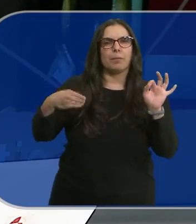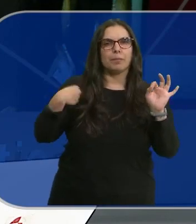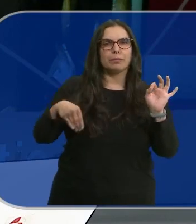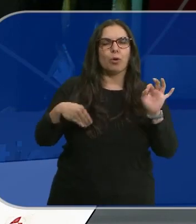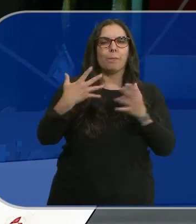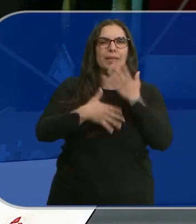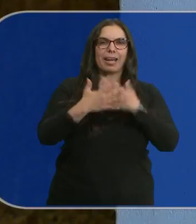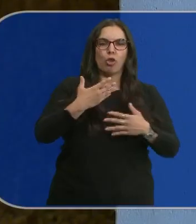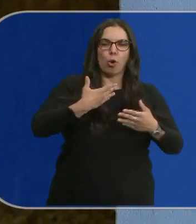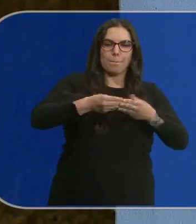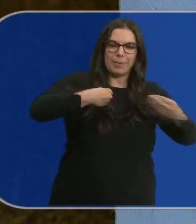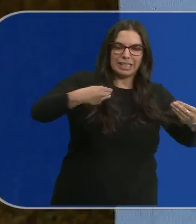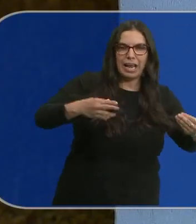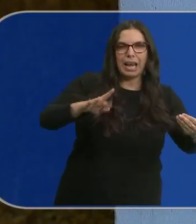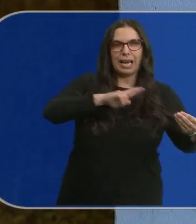religiosidad.